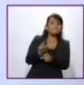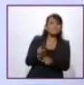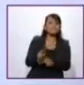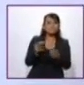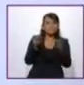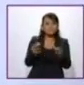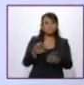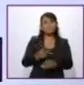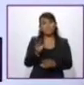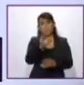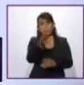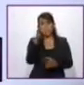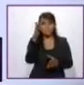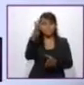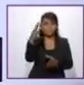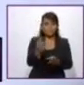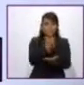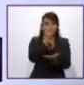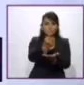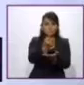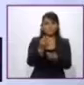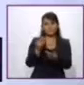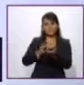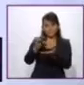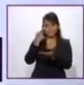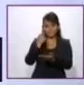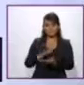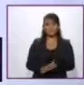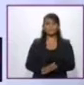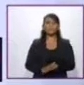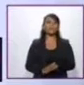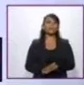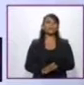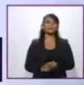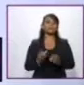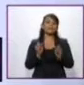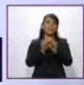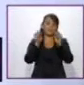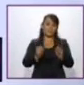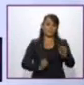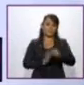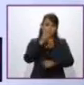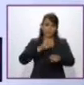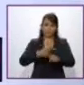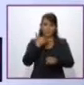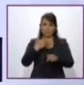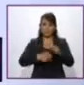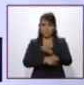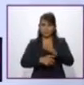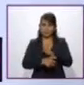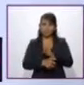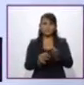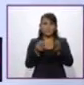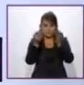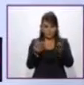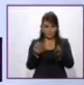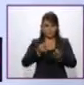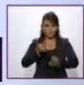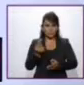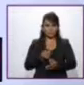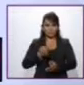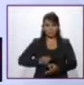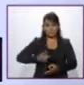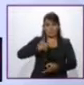Adelante. Muchísimas gracias. Para empezar, vamos a hacer que el sistema estatal anticorrupción funcione. En mi primer día